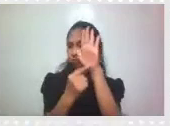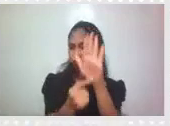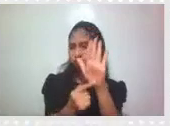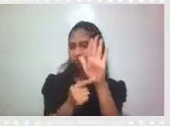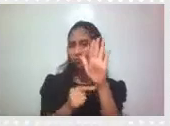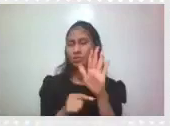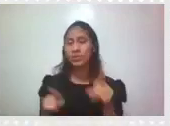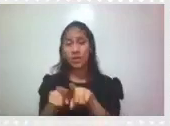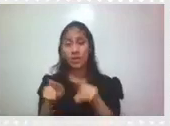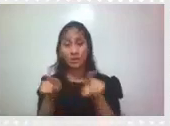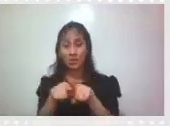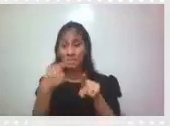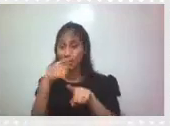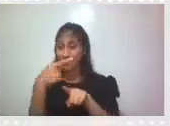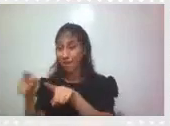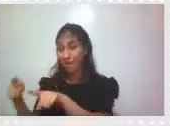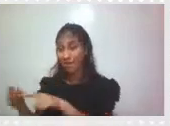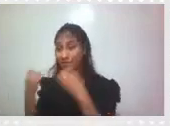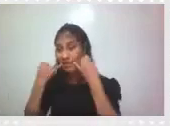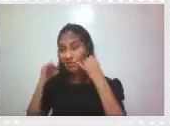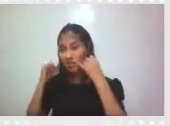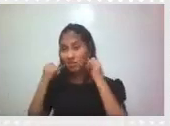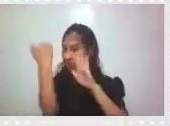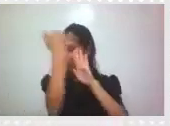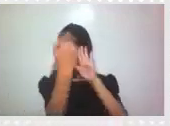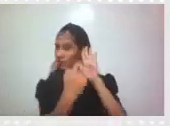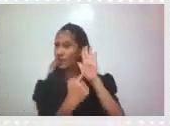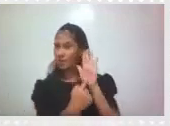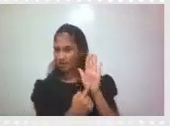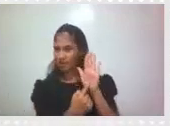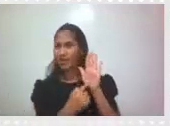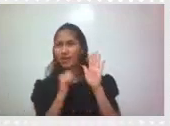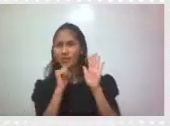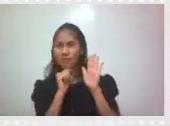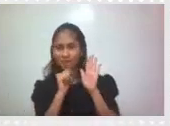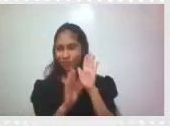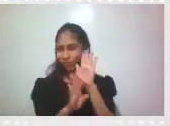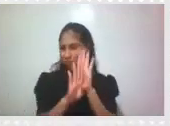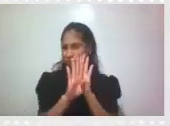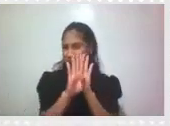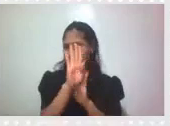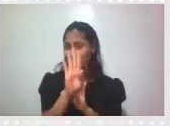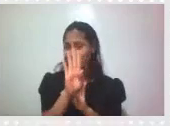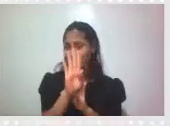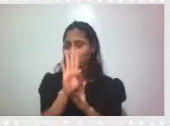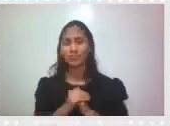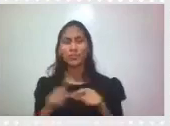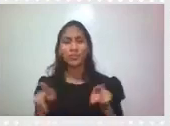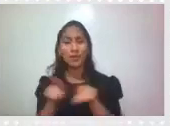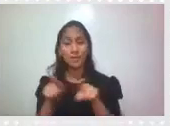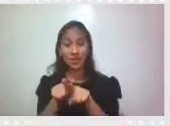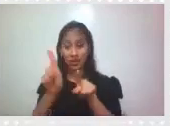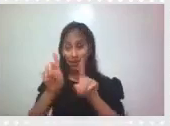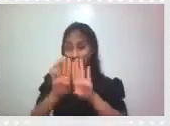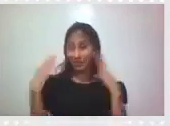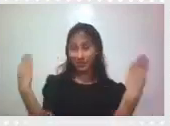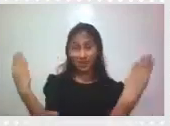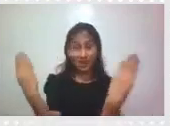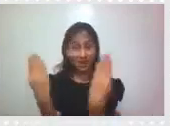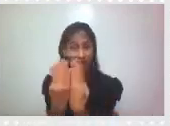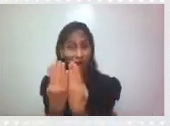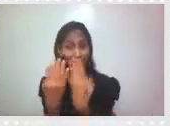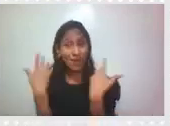el material que nosotros hemos ya elaborado y que utilizamos en el aula intercultural. El aula intercultural hace uso de todos